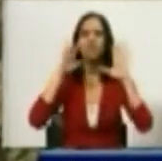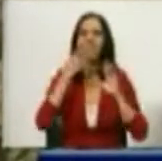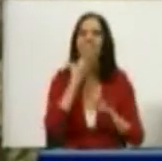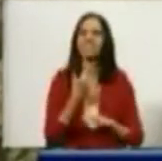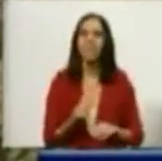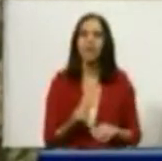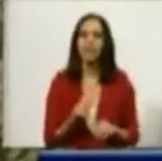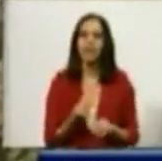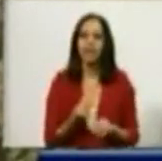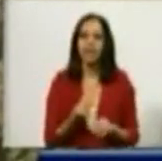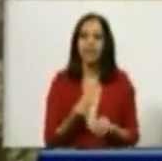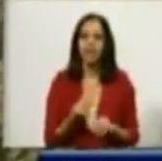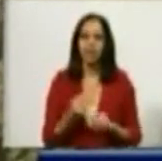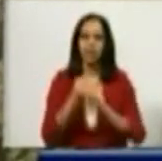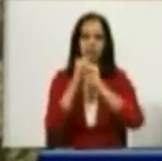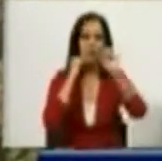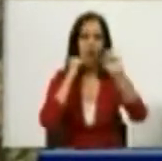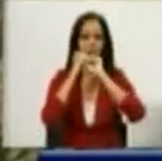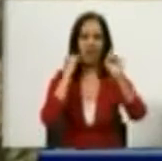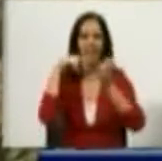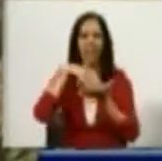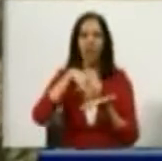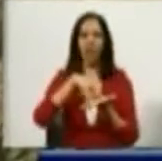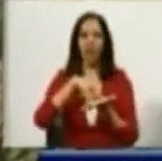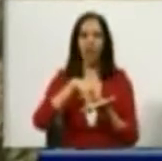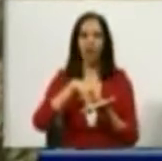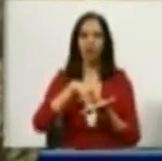diciembre mande la Diana carabobo